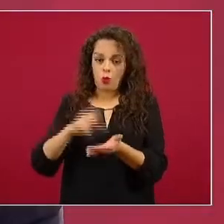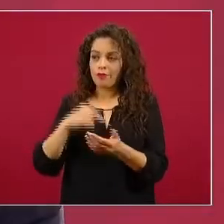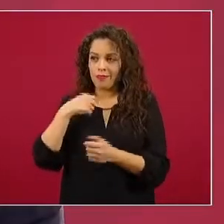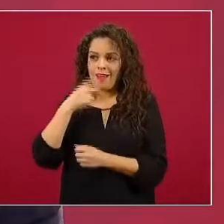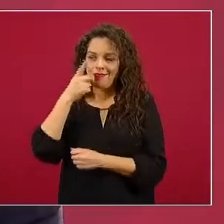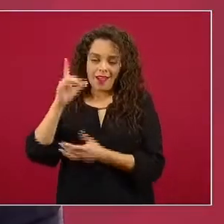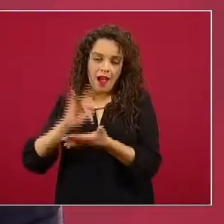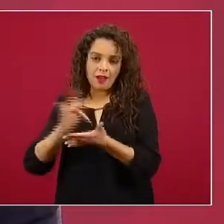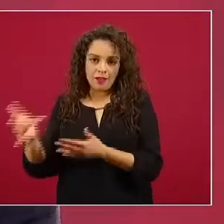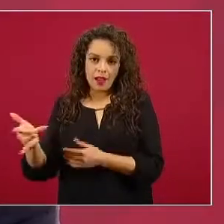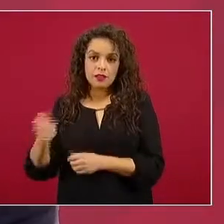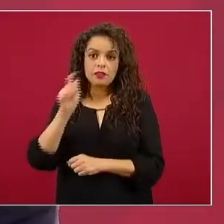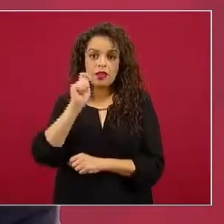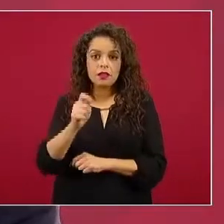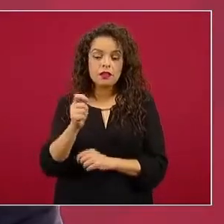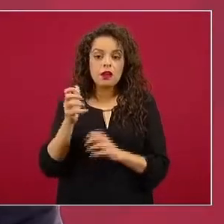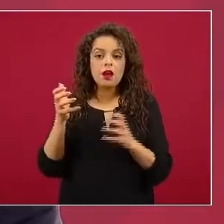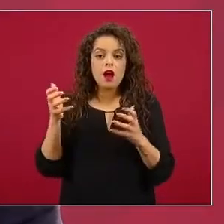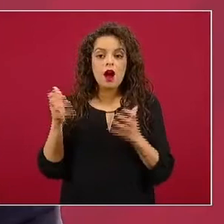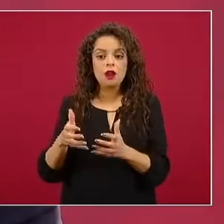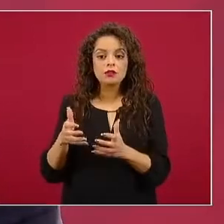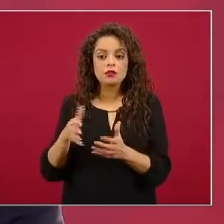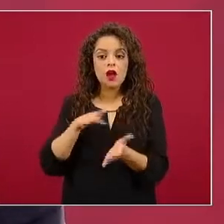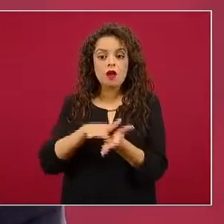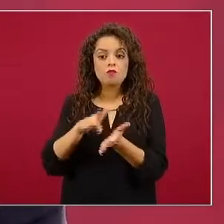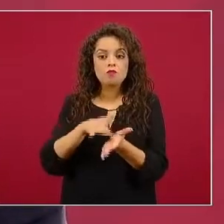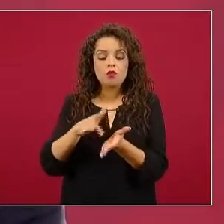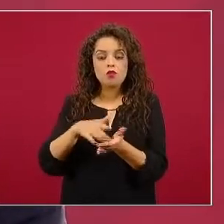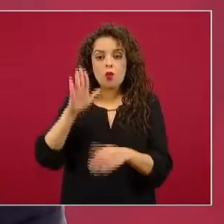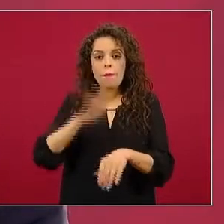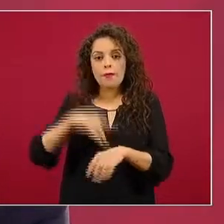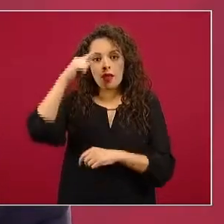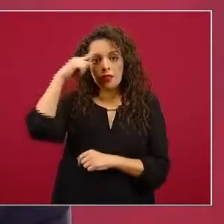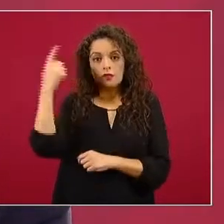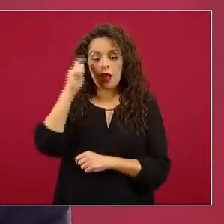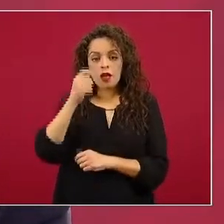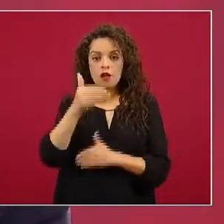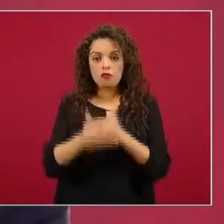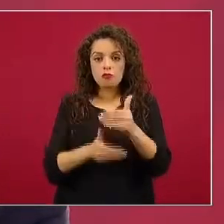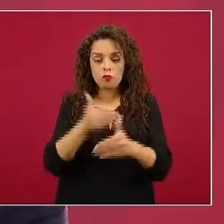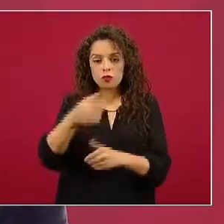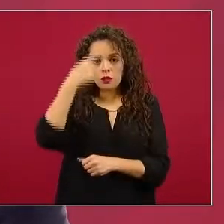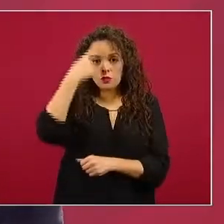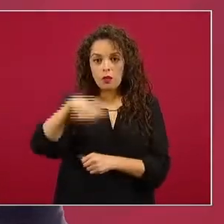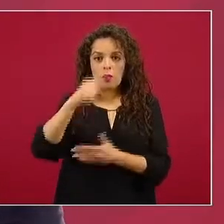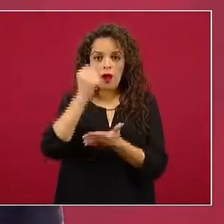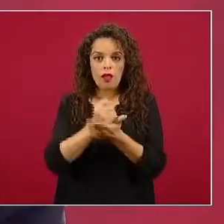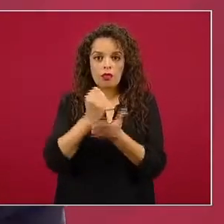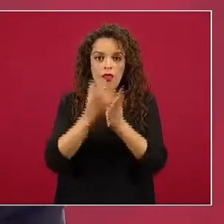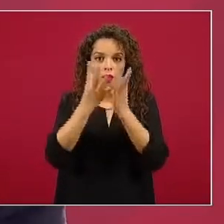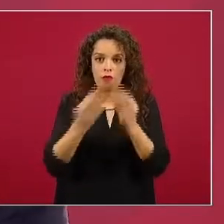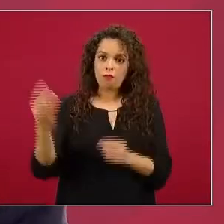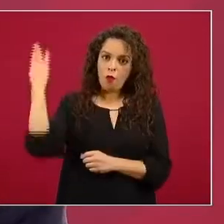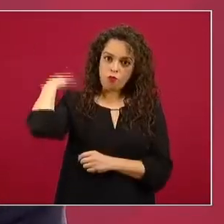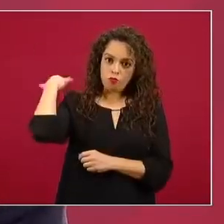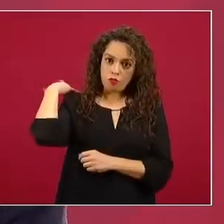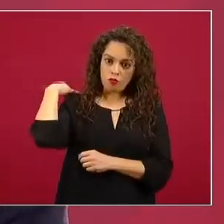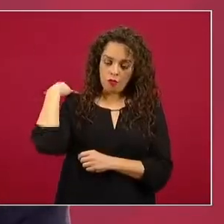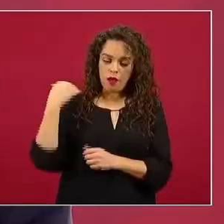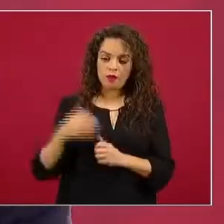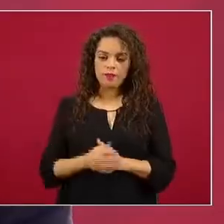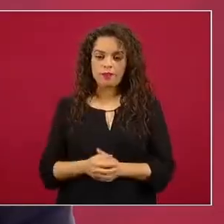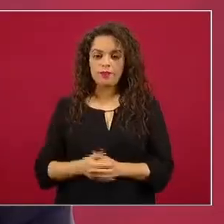la función que han cumplido en facilitar el proceso de rehabilitación pulmonar, no solamente directamente,